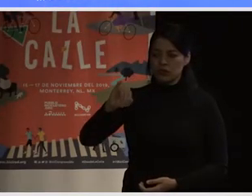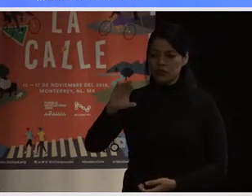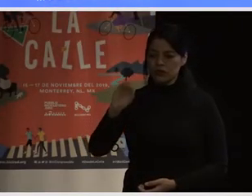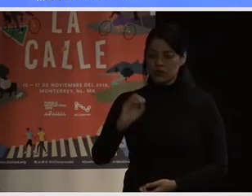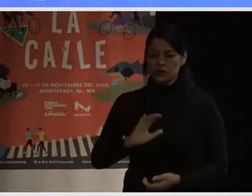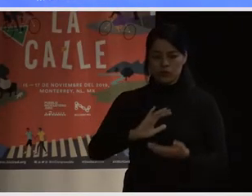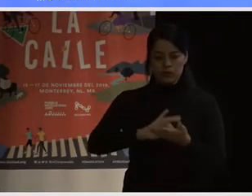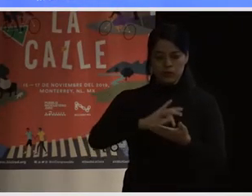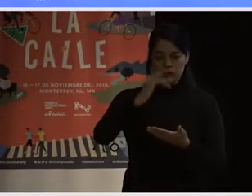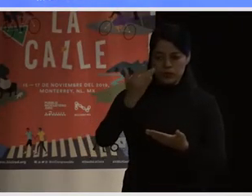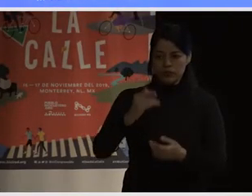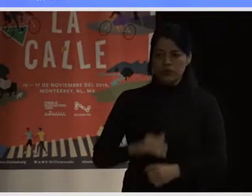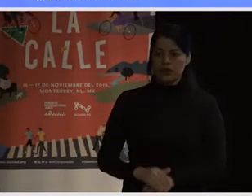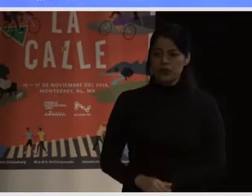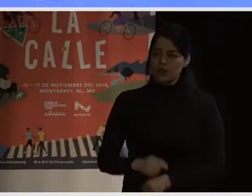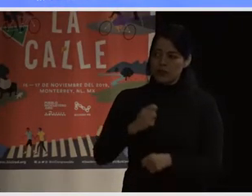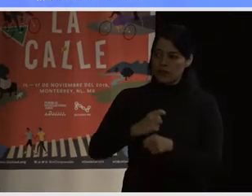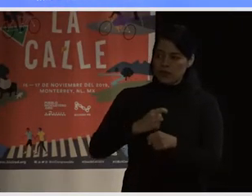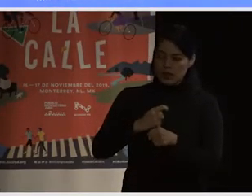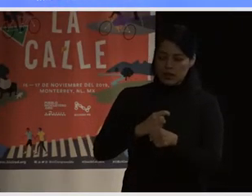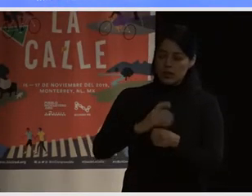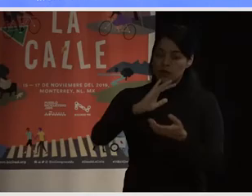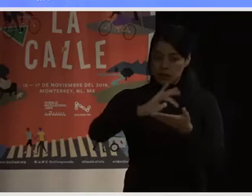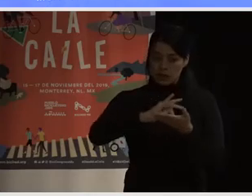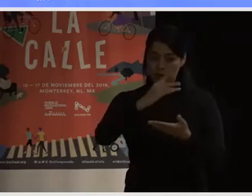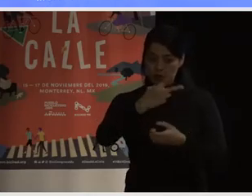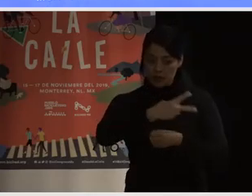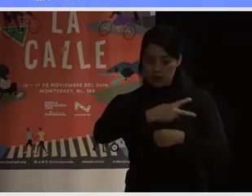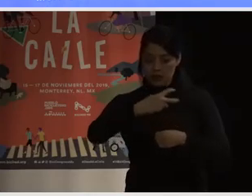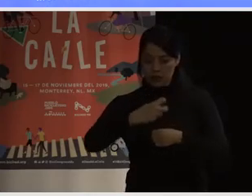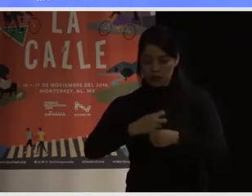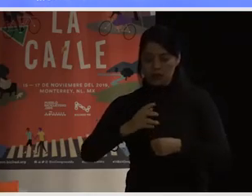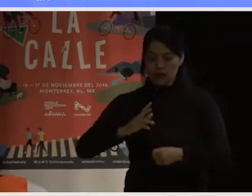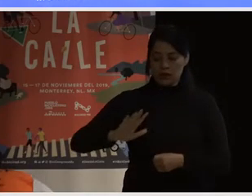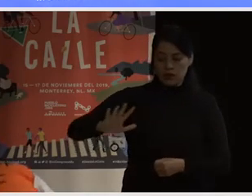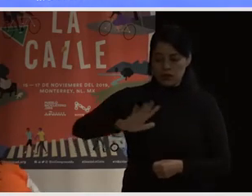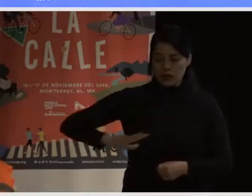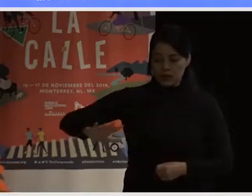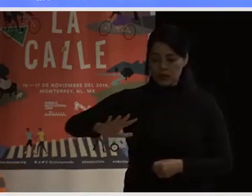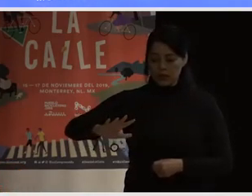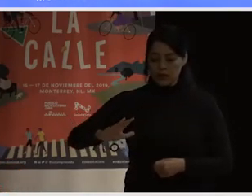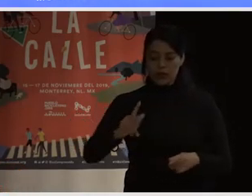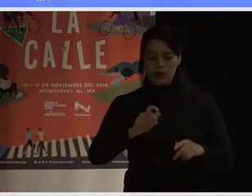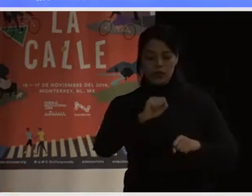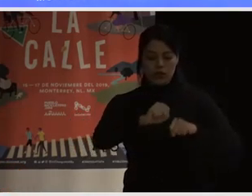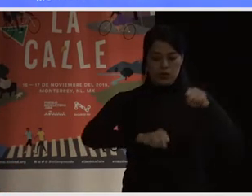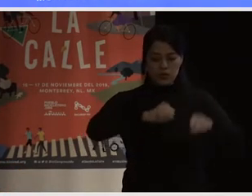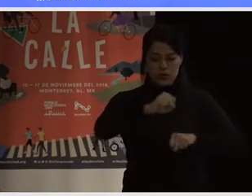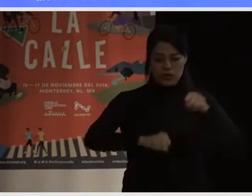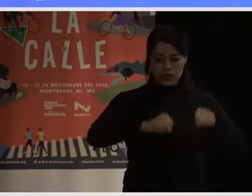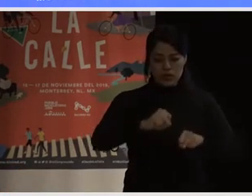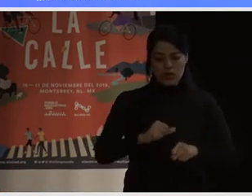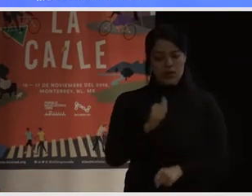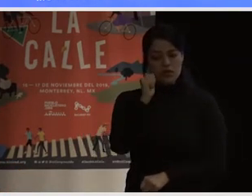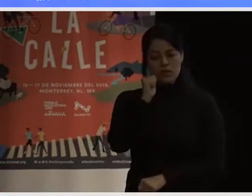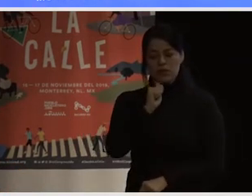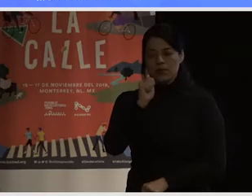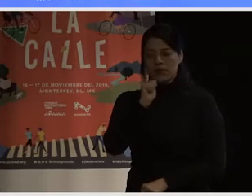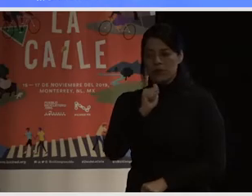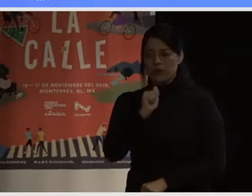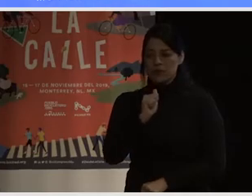gracias bueno primero que nada agradecer la invitación al pueblo bicicletero sabemos que siempre un